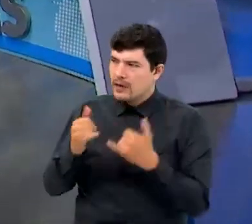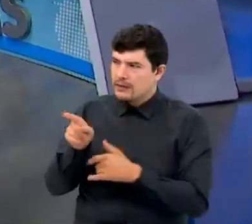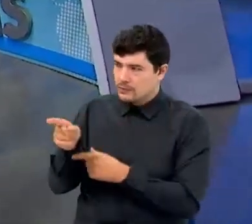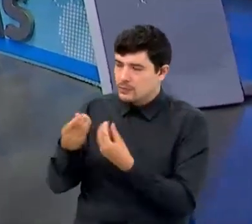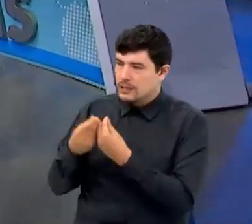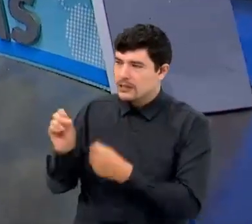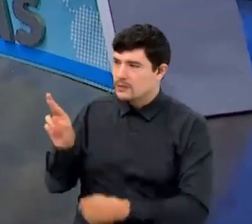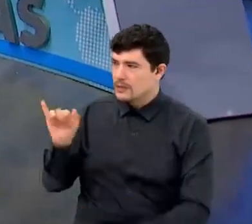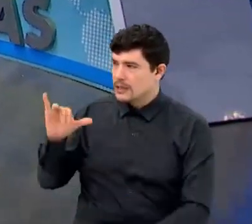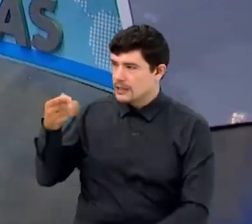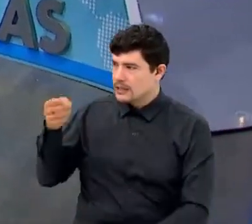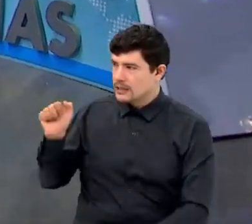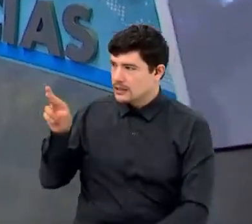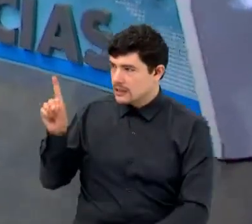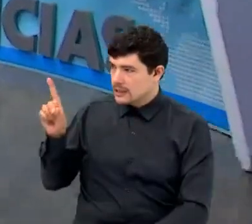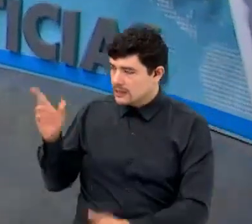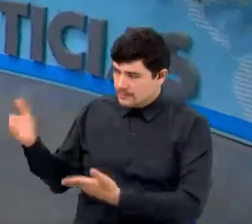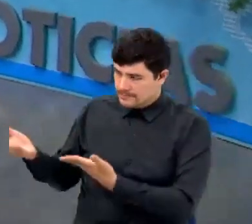buenas tardes.